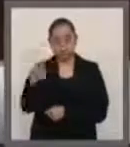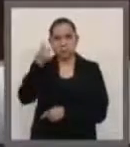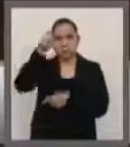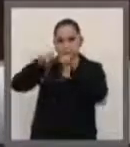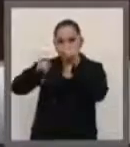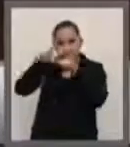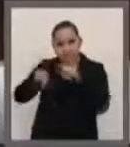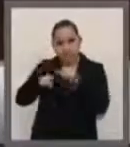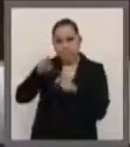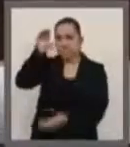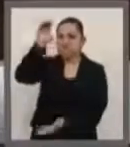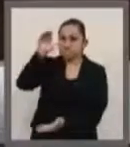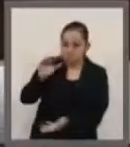recortados